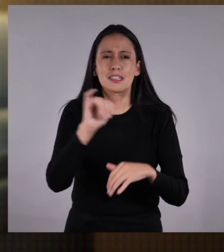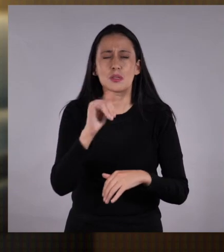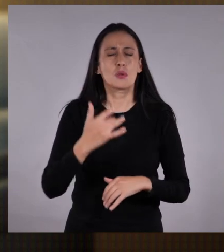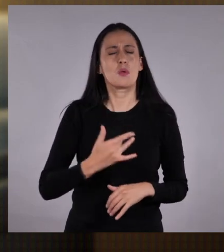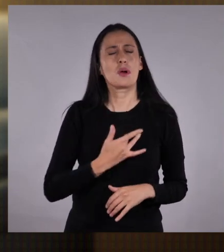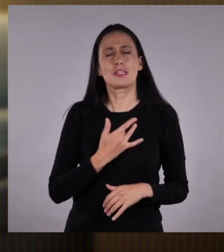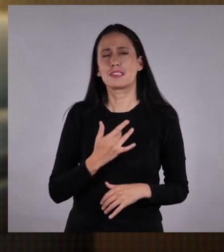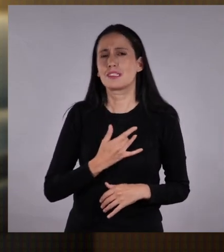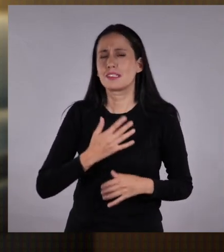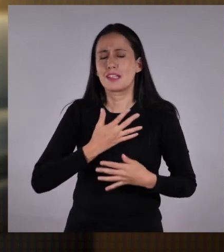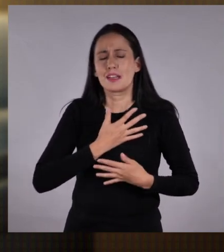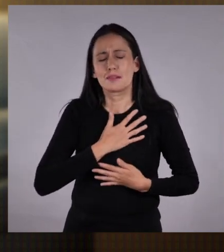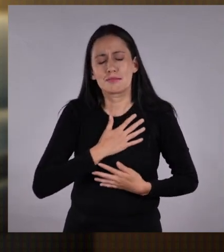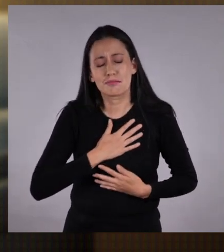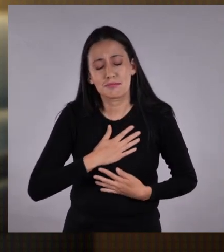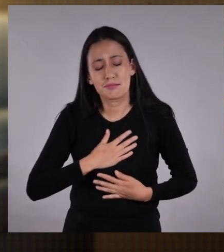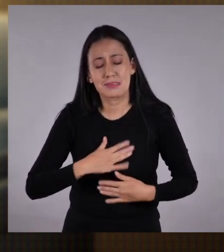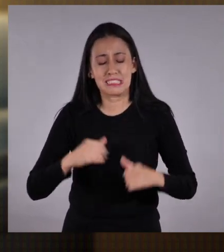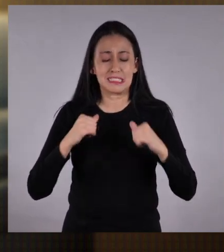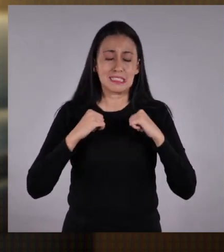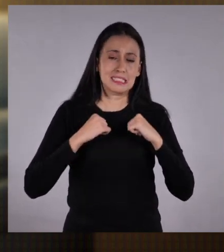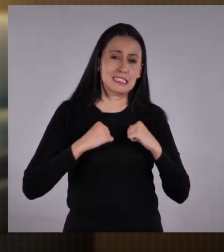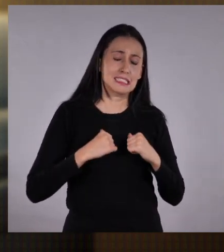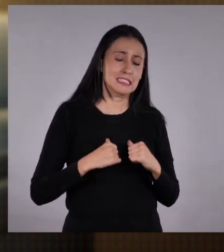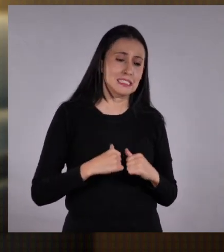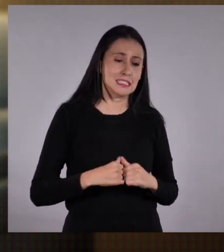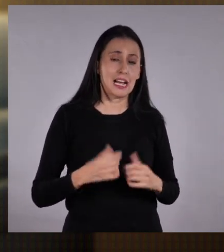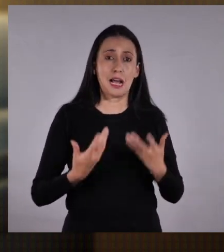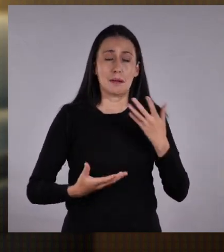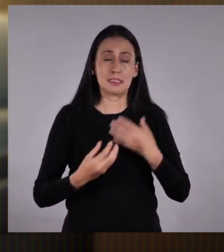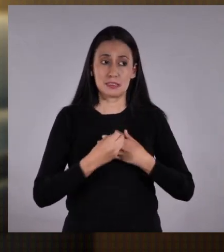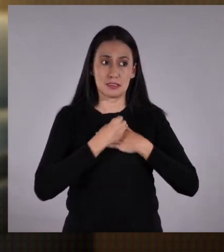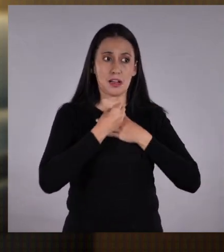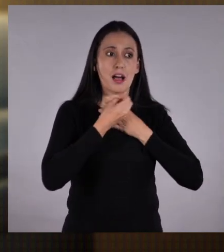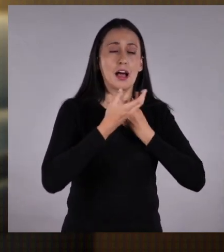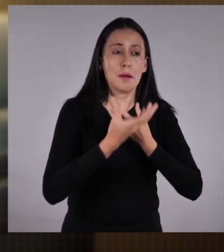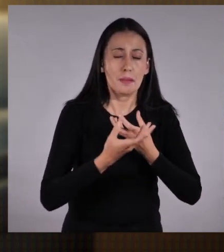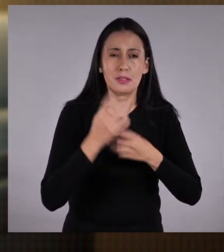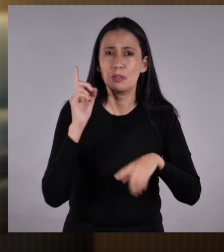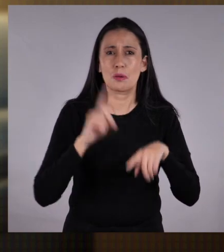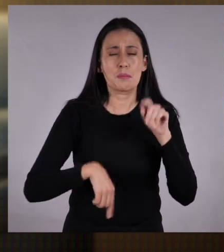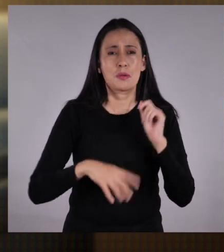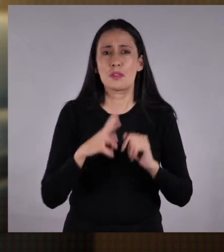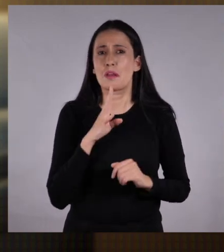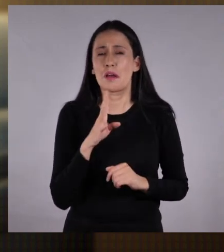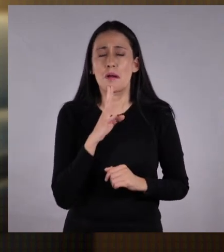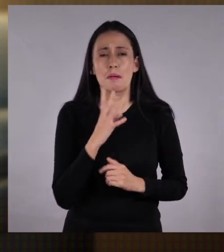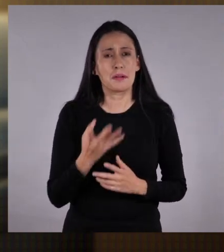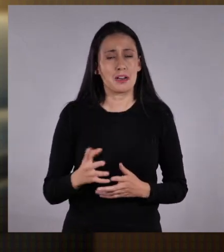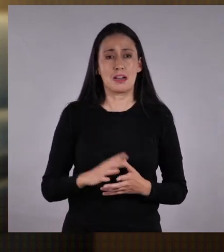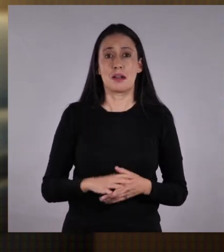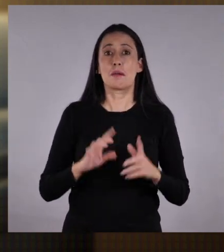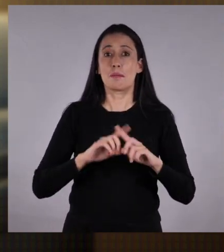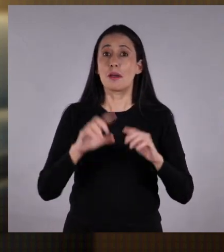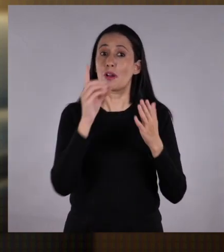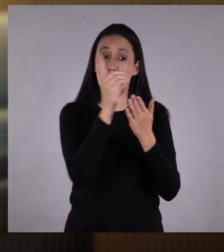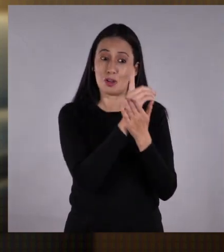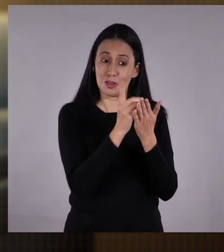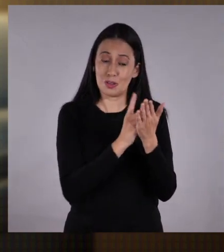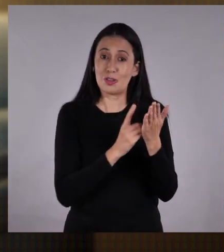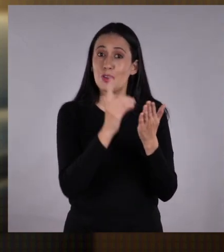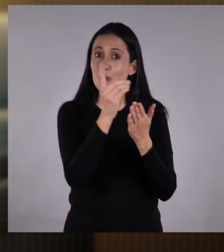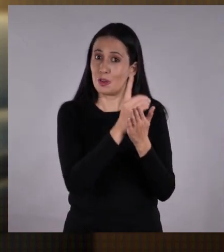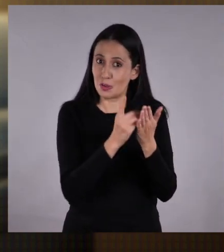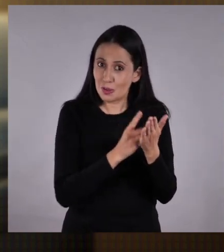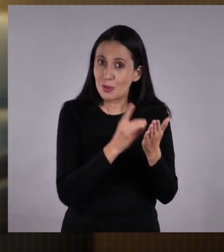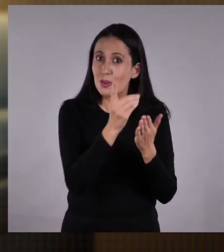partes que no podía expresar solo con palabras. Pero cuando empecé a dibujar, algo se completó dentro de mí. El